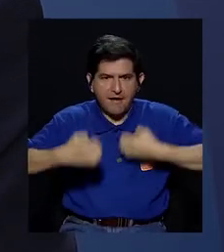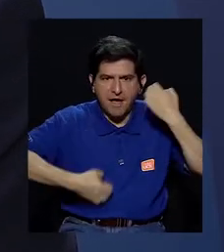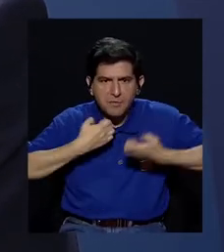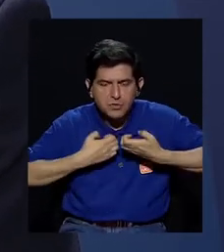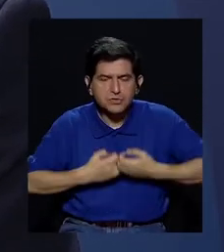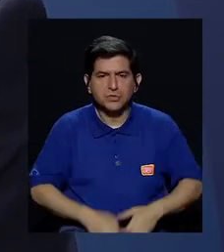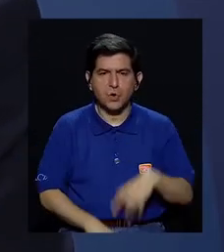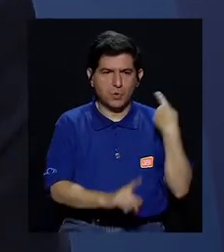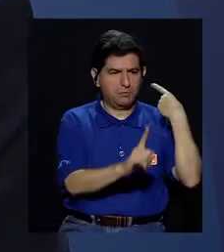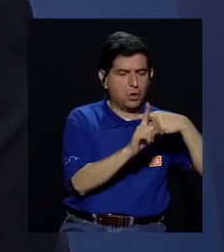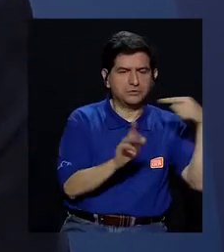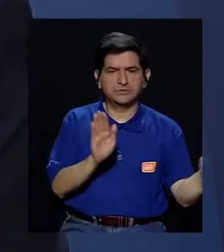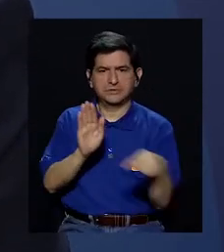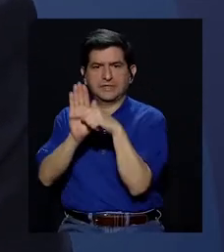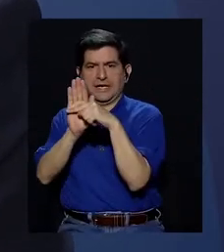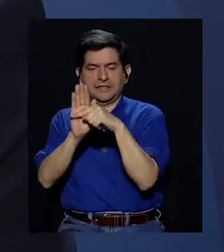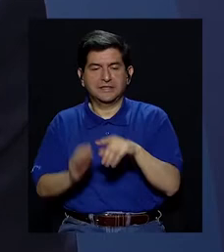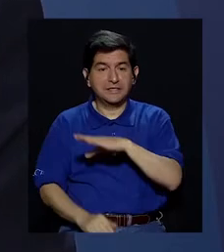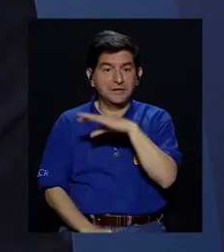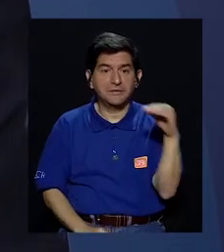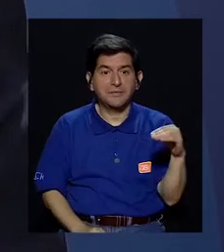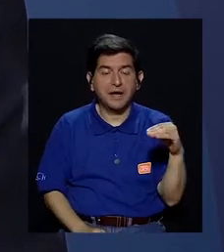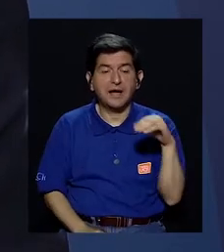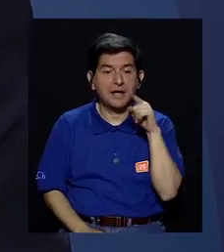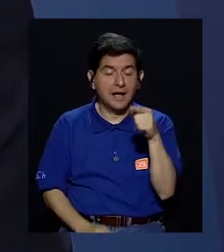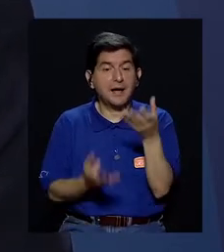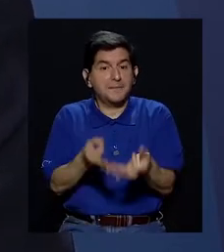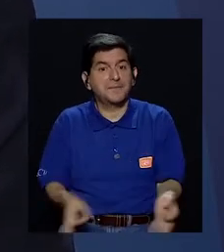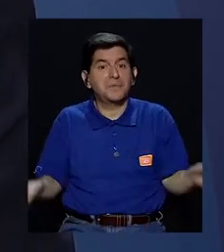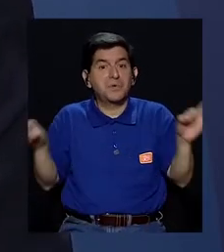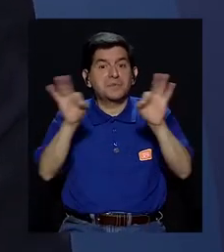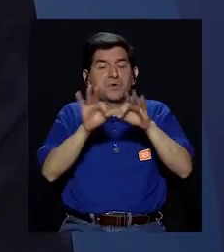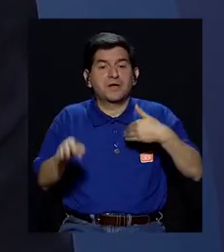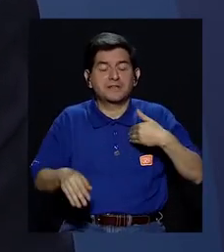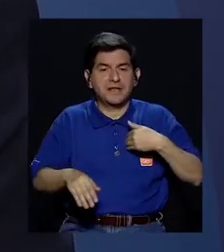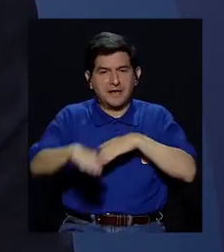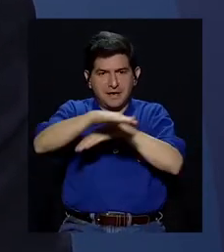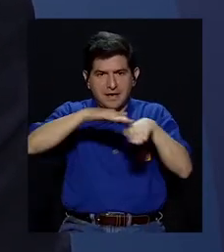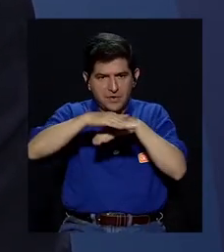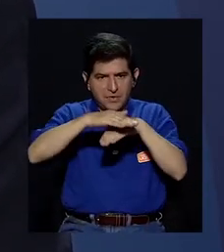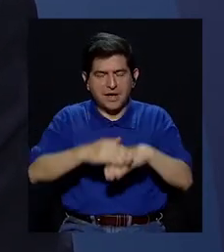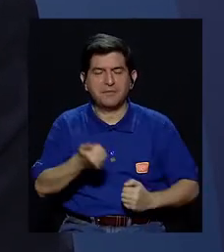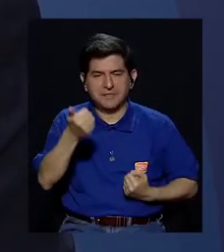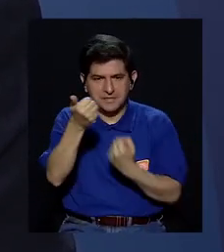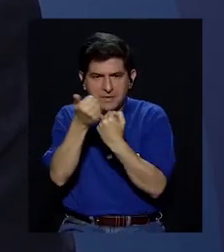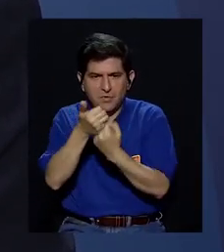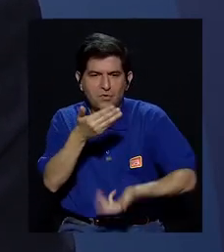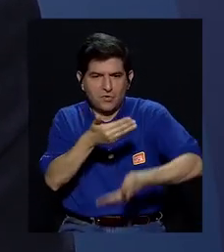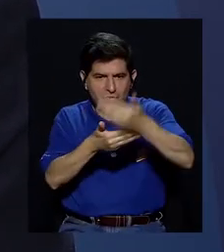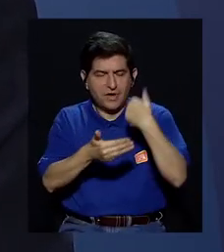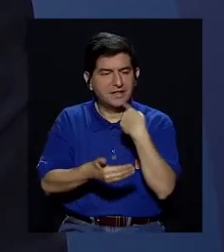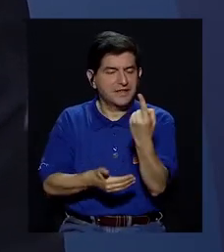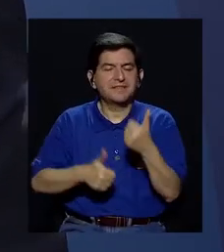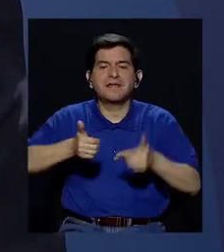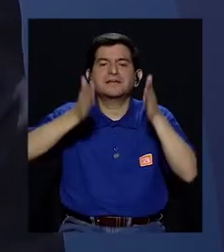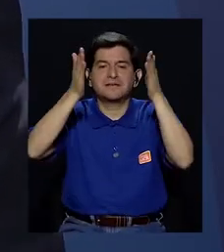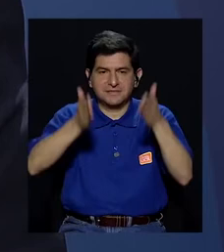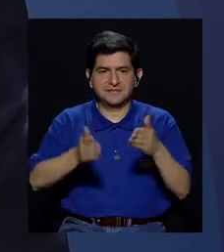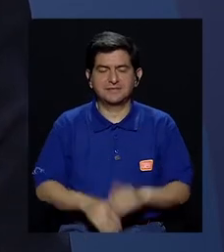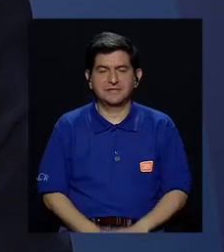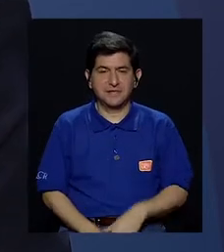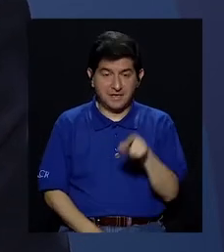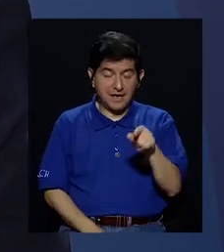emociones tanto positivas como negativas y sobre todo que es muy importante que tenga una base de seguidores antes de decirse que es